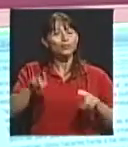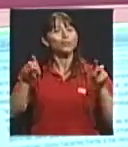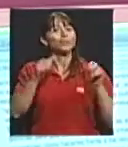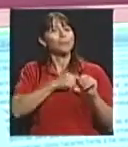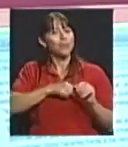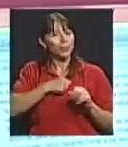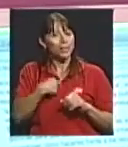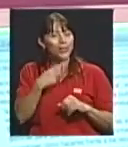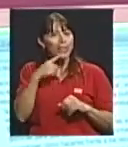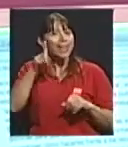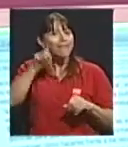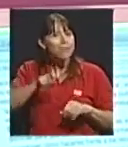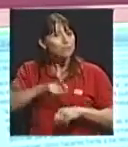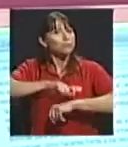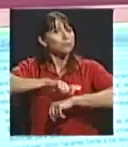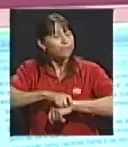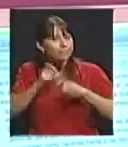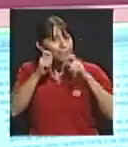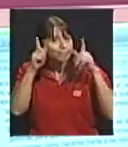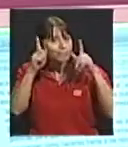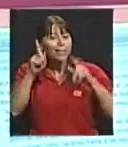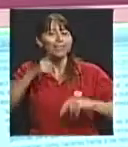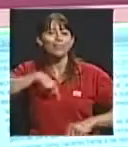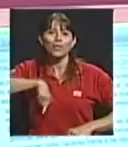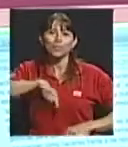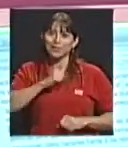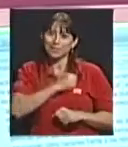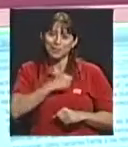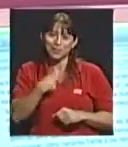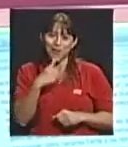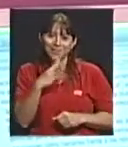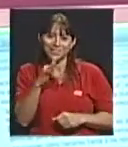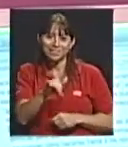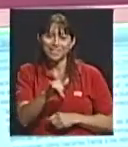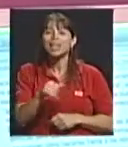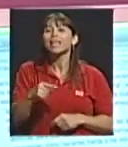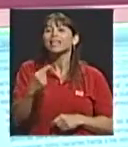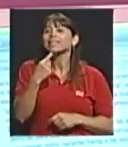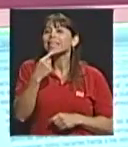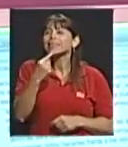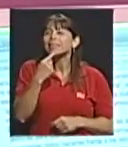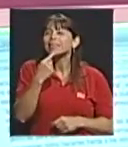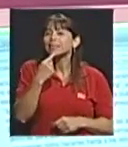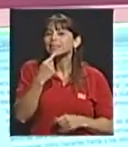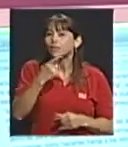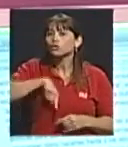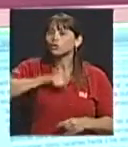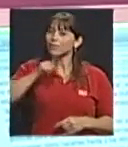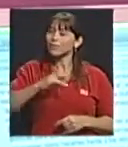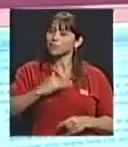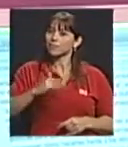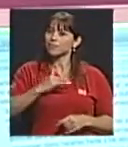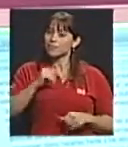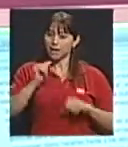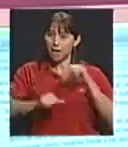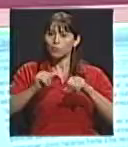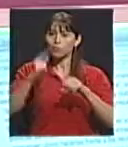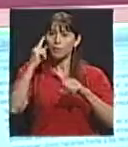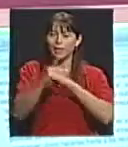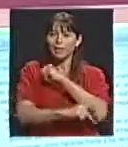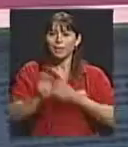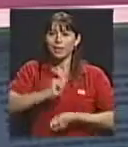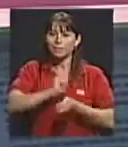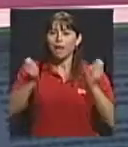coloquial y y sentir que la lucha por el cambio en nuestros país nos corresponde a todos